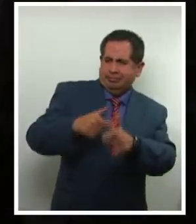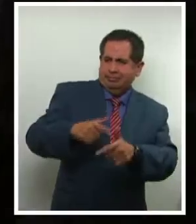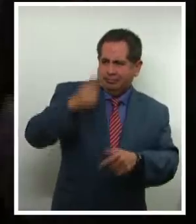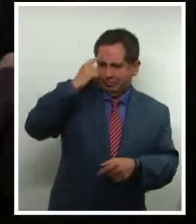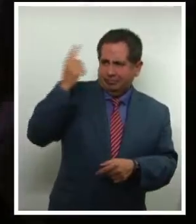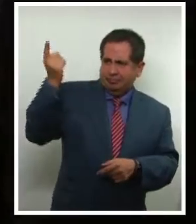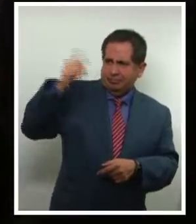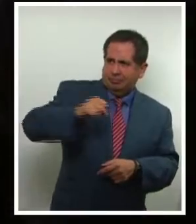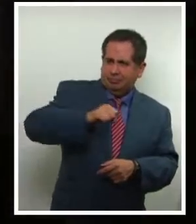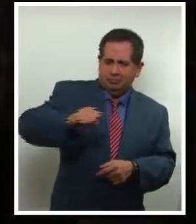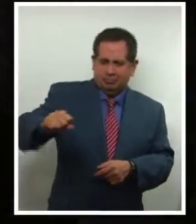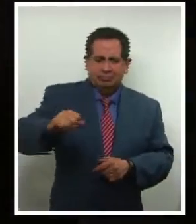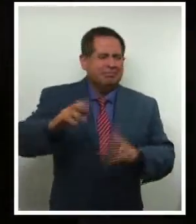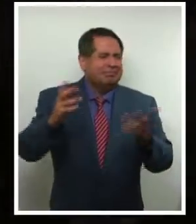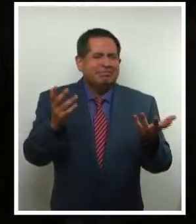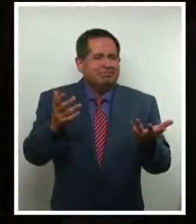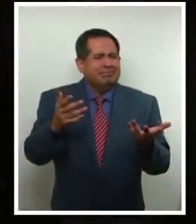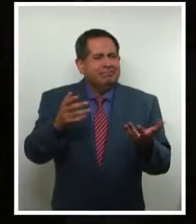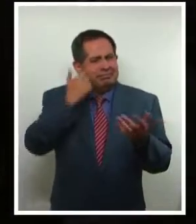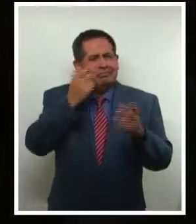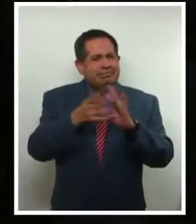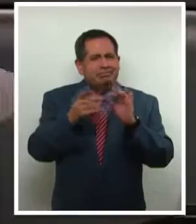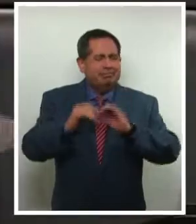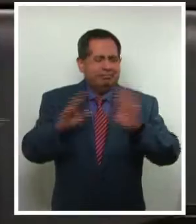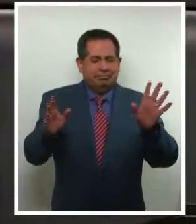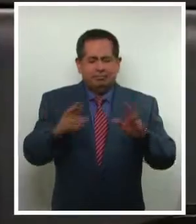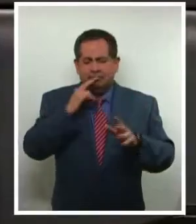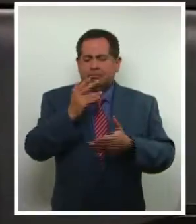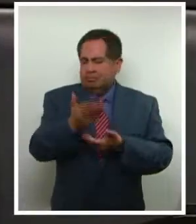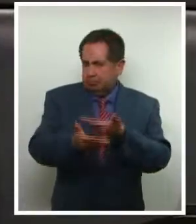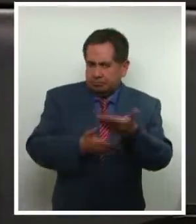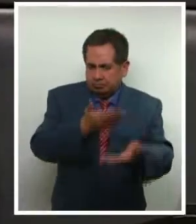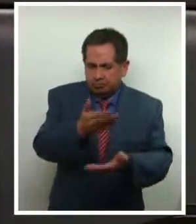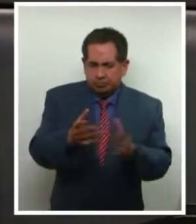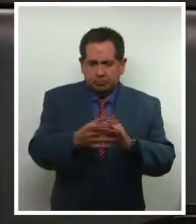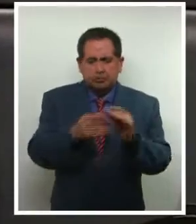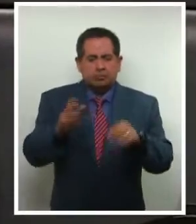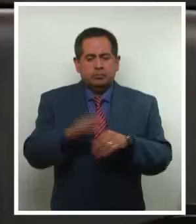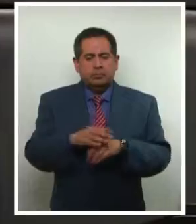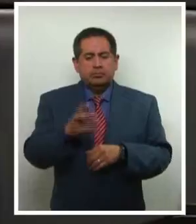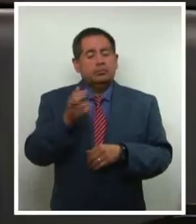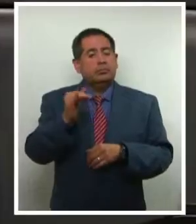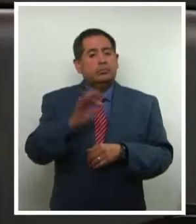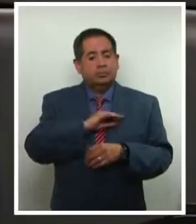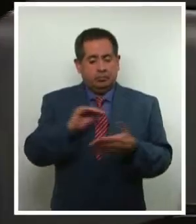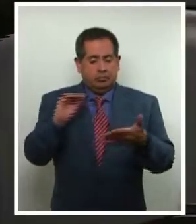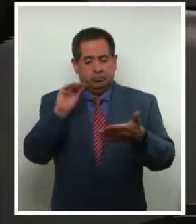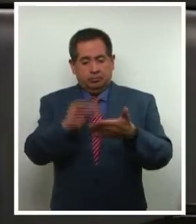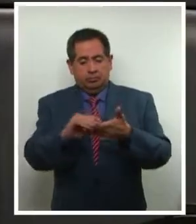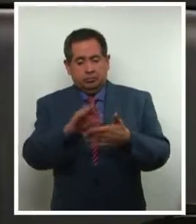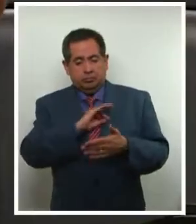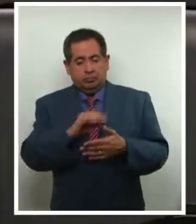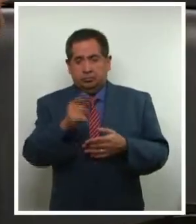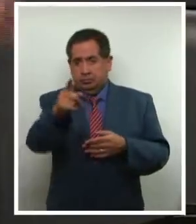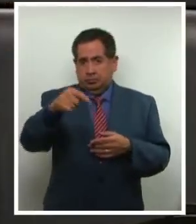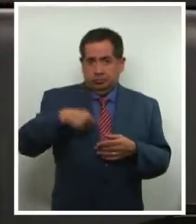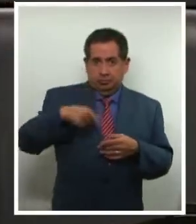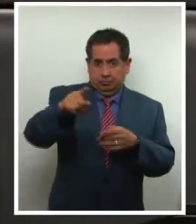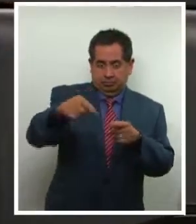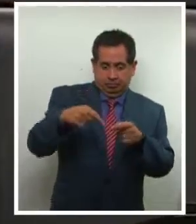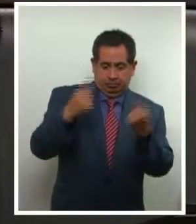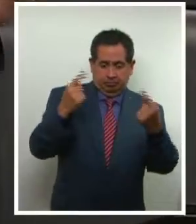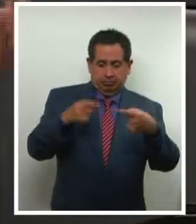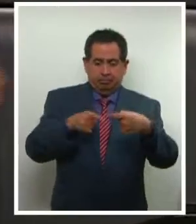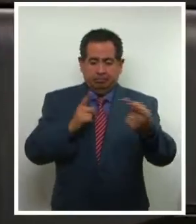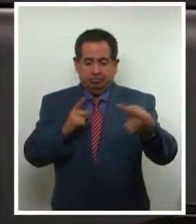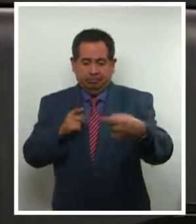poder autoritario. Sí lo quiero plantear en los mejores términos, porque así como podemos tener posiciones diferentes